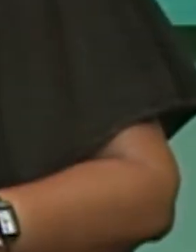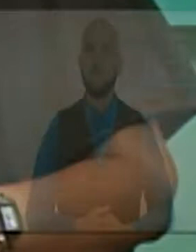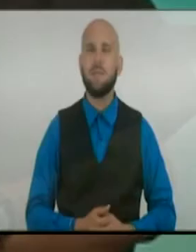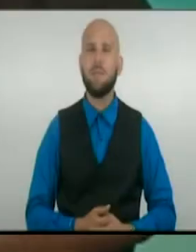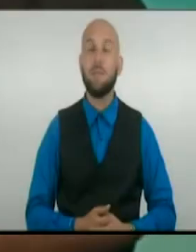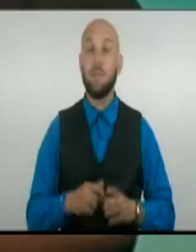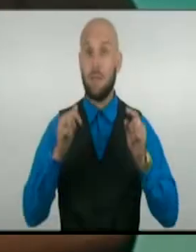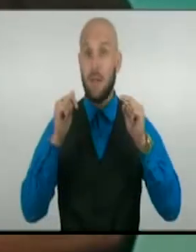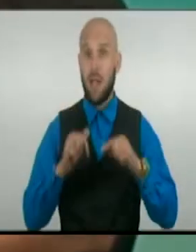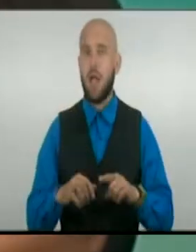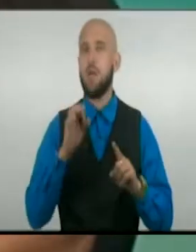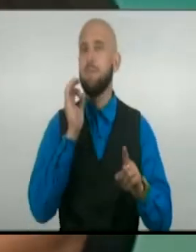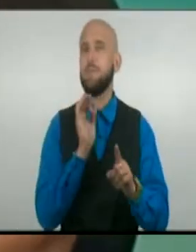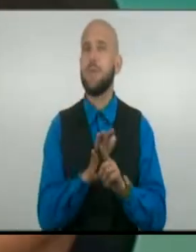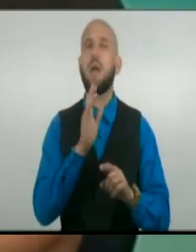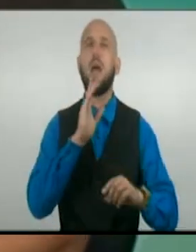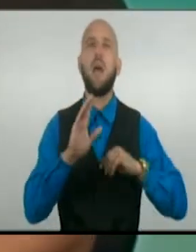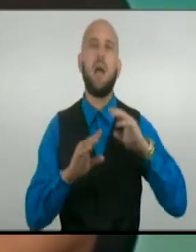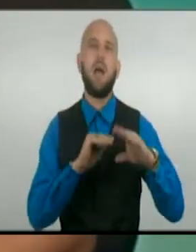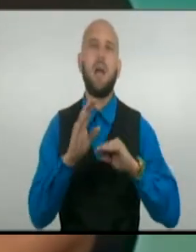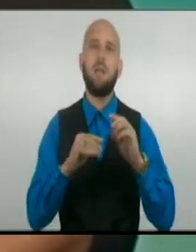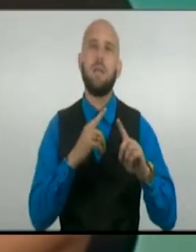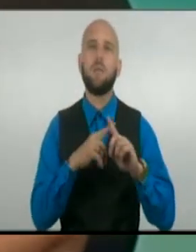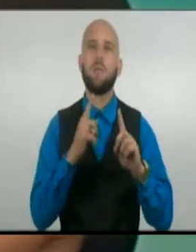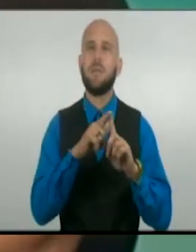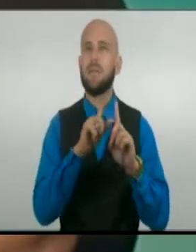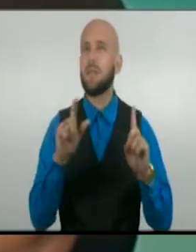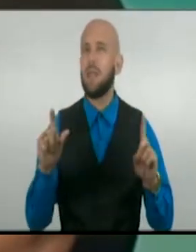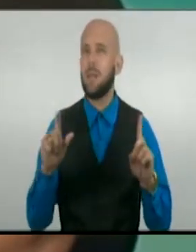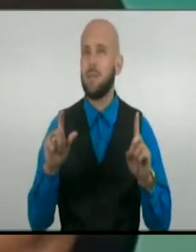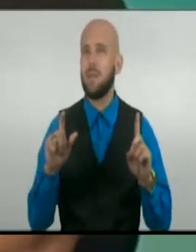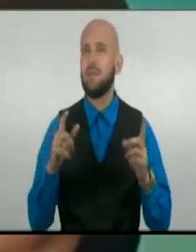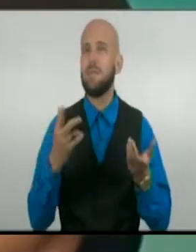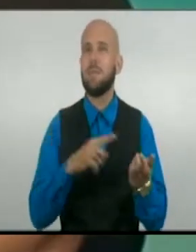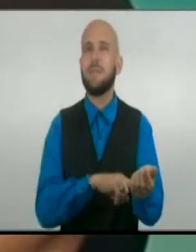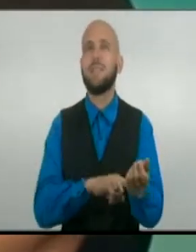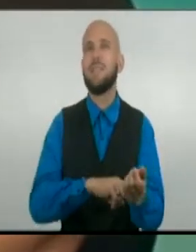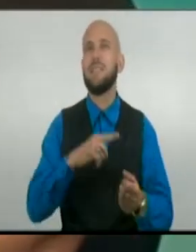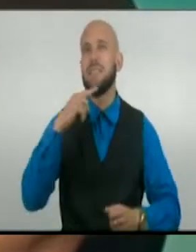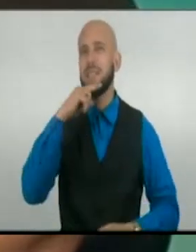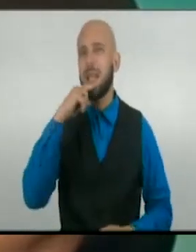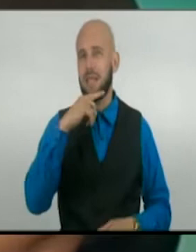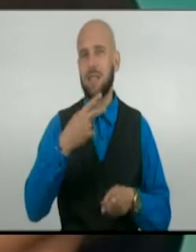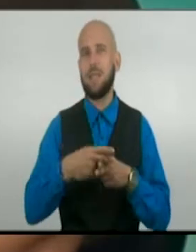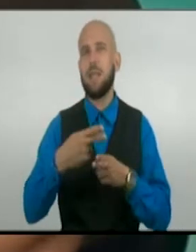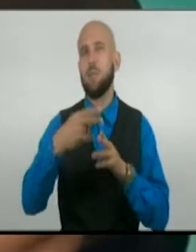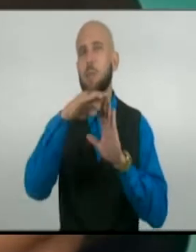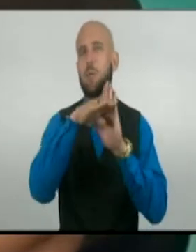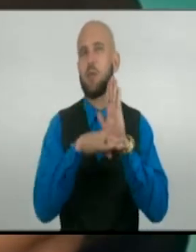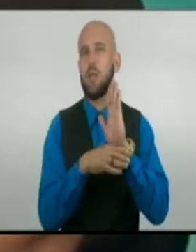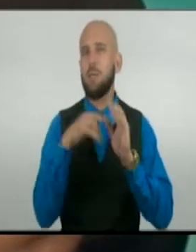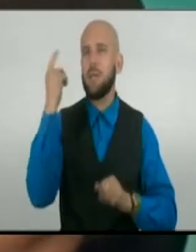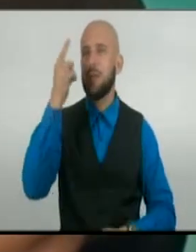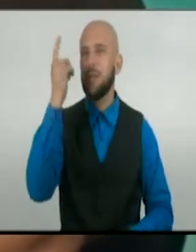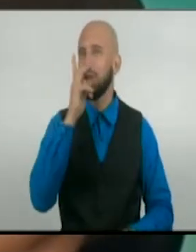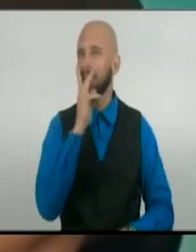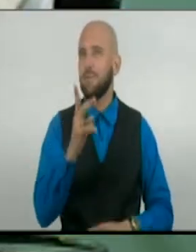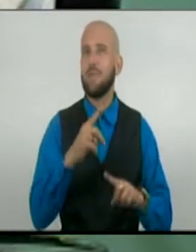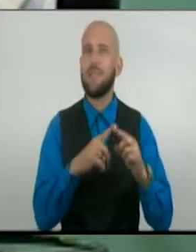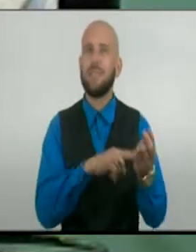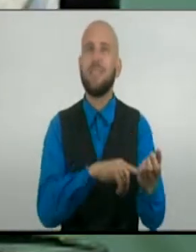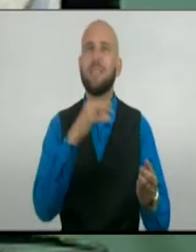y ahora sí vamos a iniciar con el tema que les anunciaba el tema central el programa nacional de sangre y me acompaña la